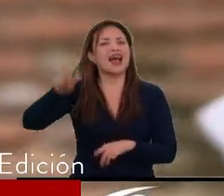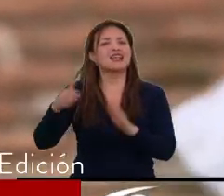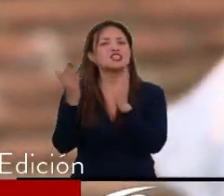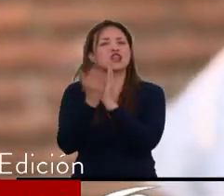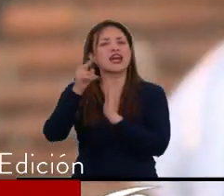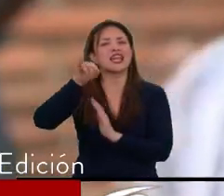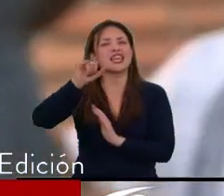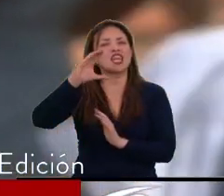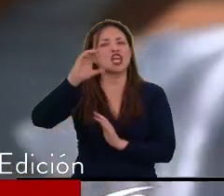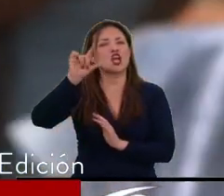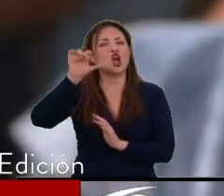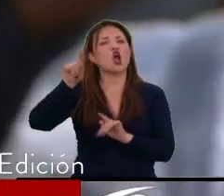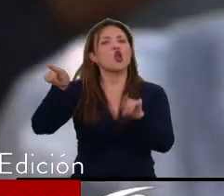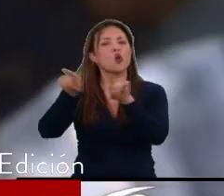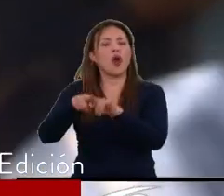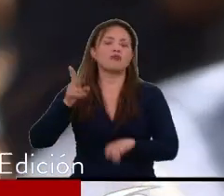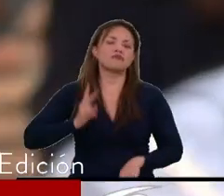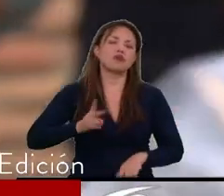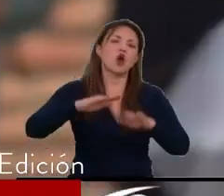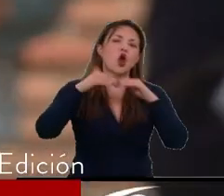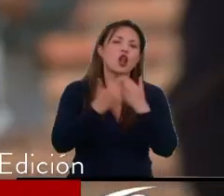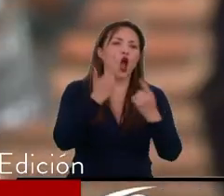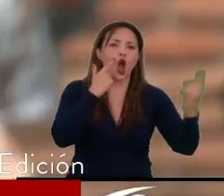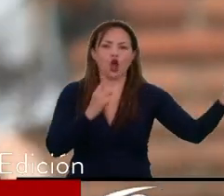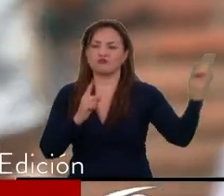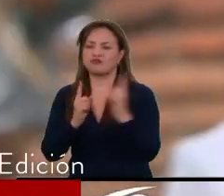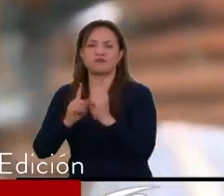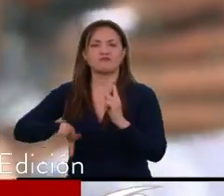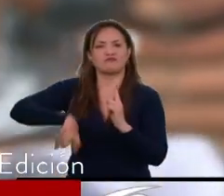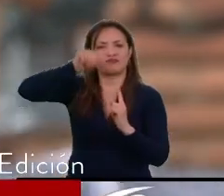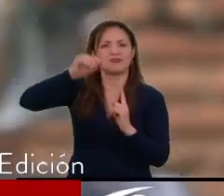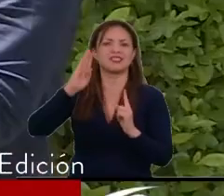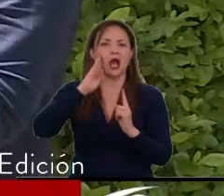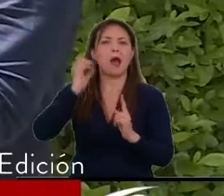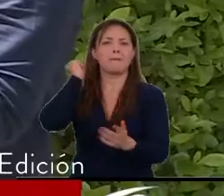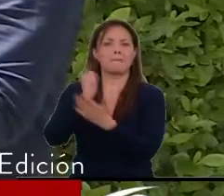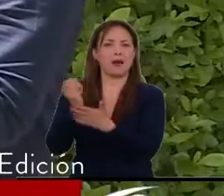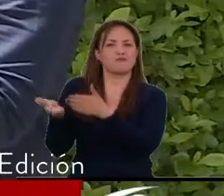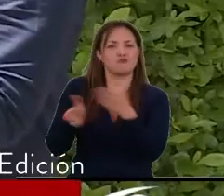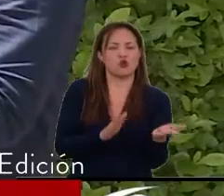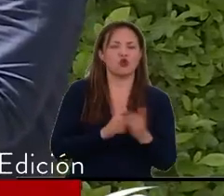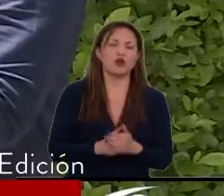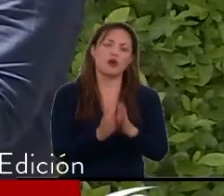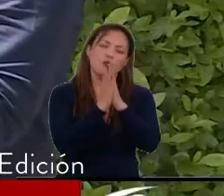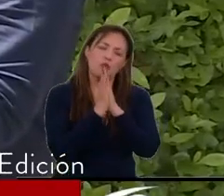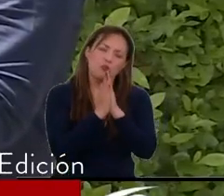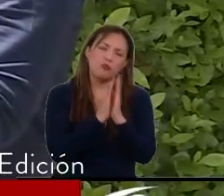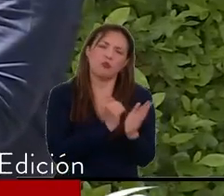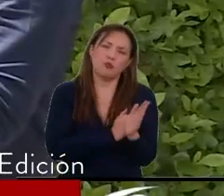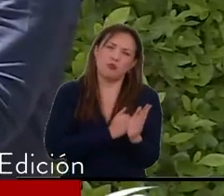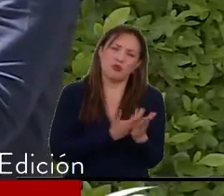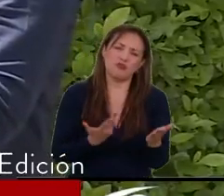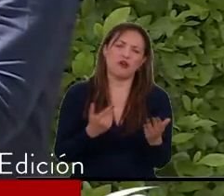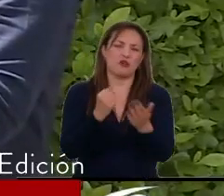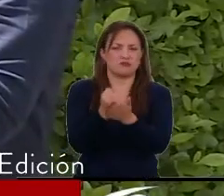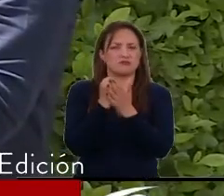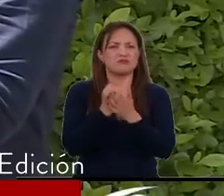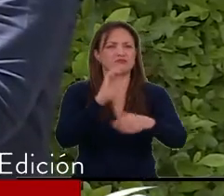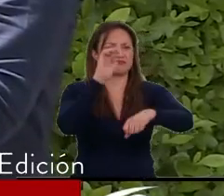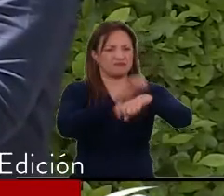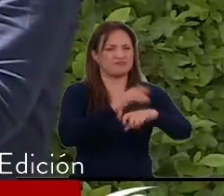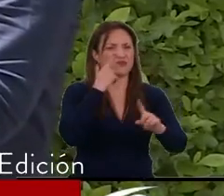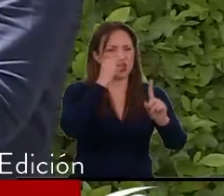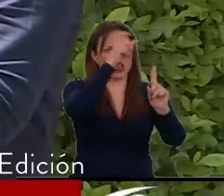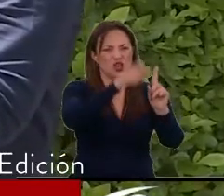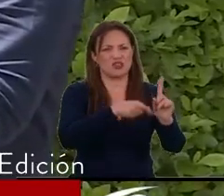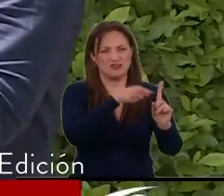fue asesinada al salir de su colegio por un ladrón que le hurtó su celular. Por favor, ayuden con la captura de